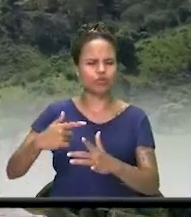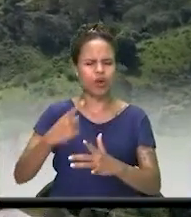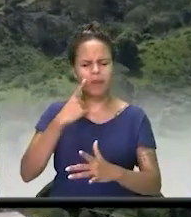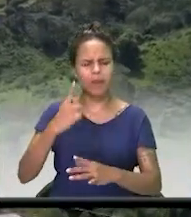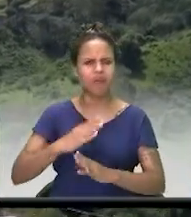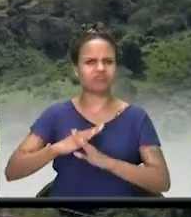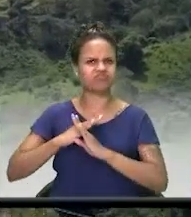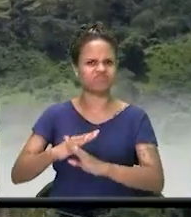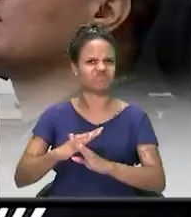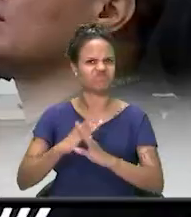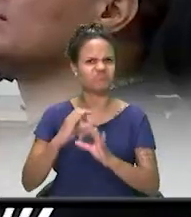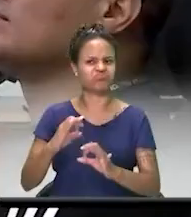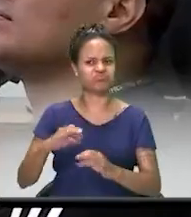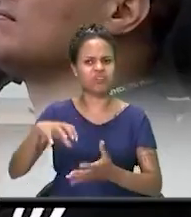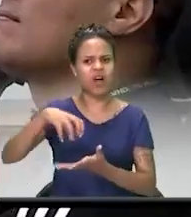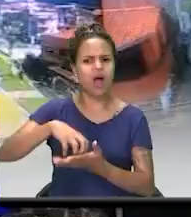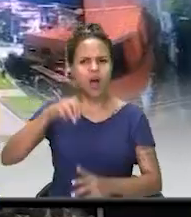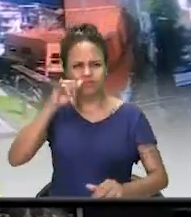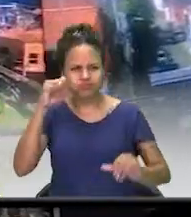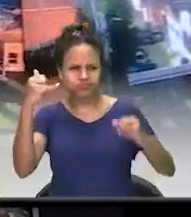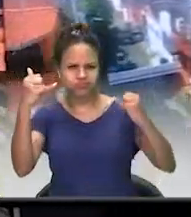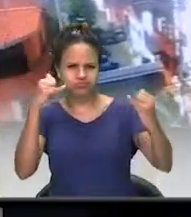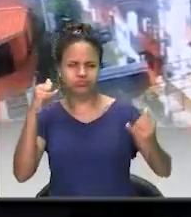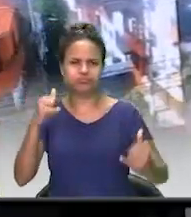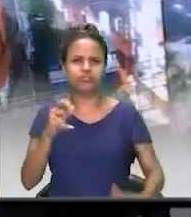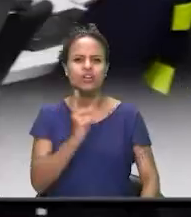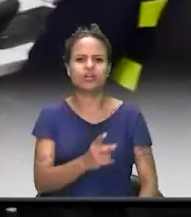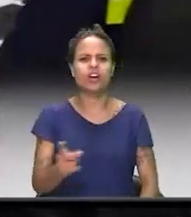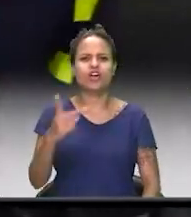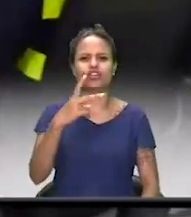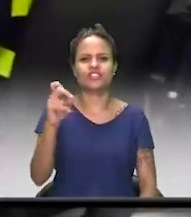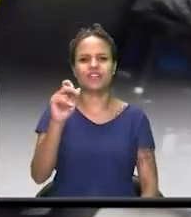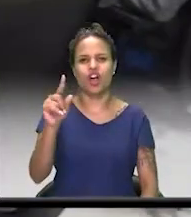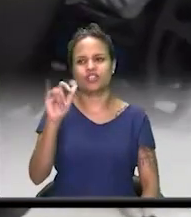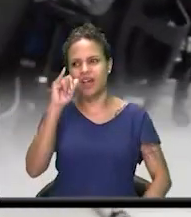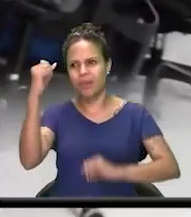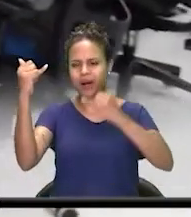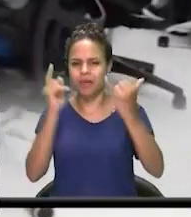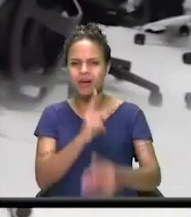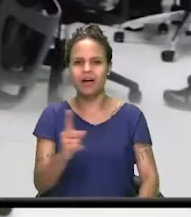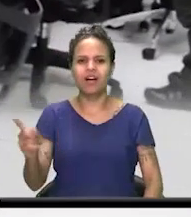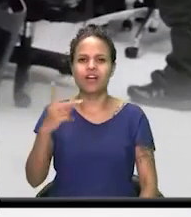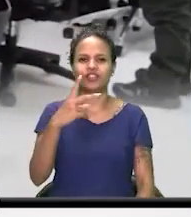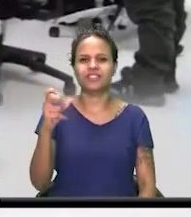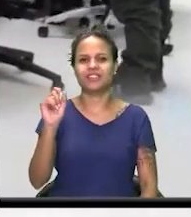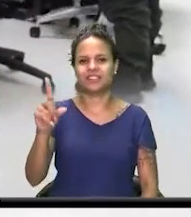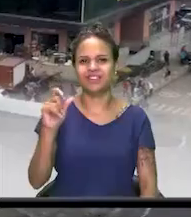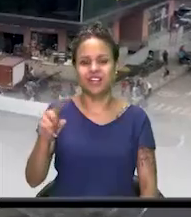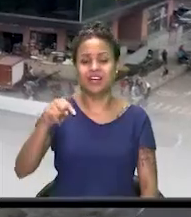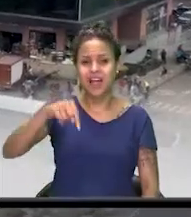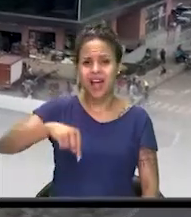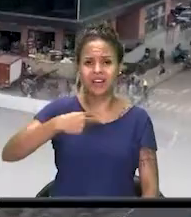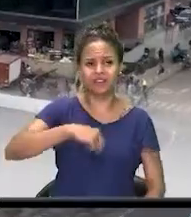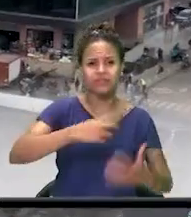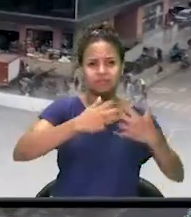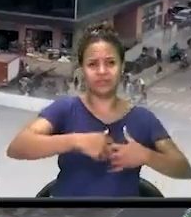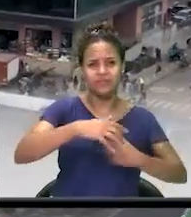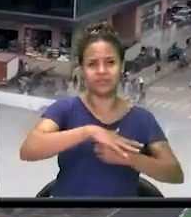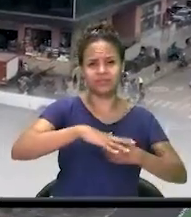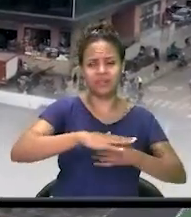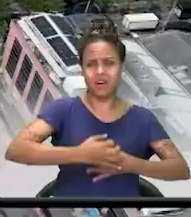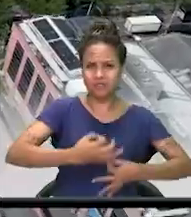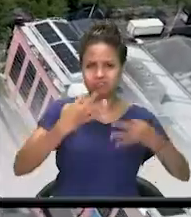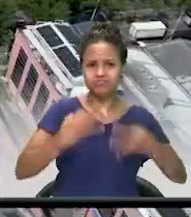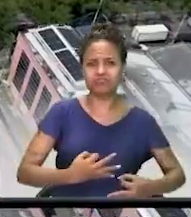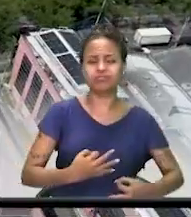central de monitoreo con más de 611 cámaras, y nos consolidamos como la ciudad empresarial de Antioquia con más de